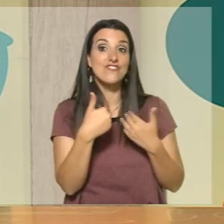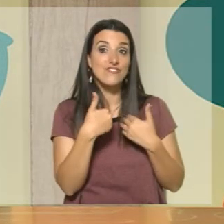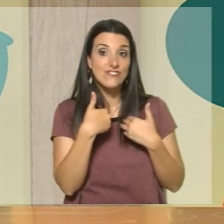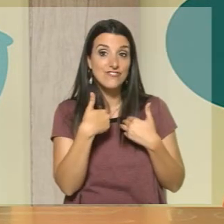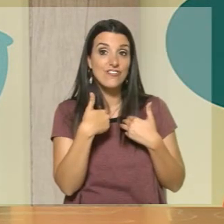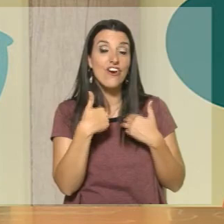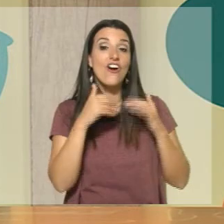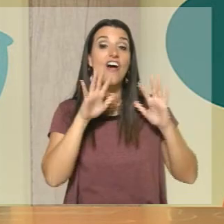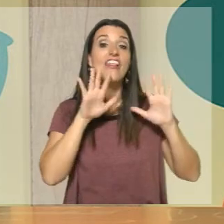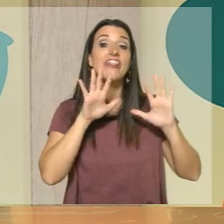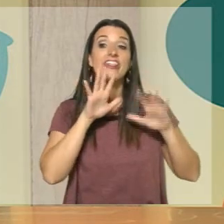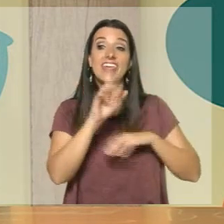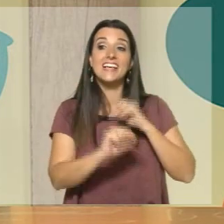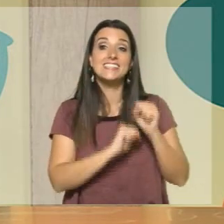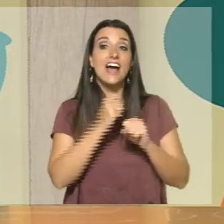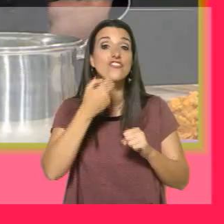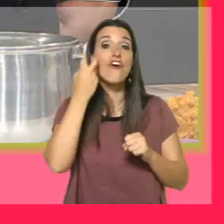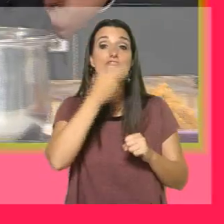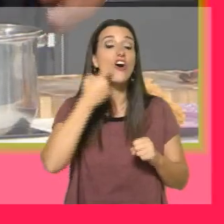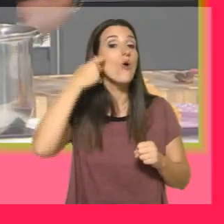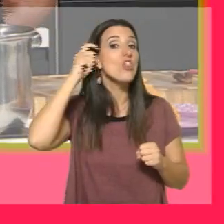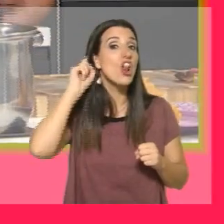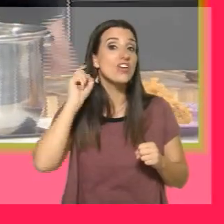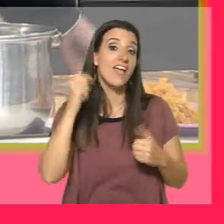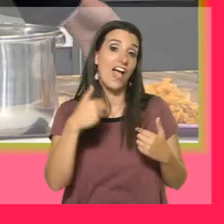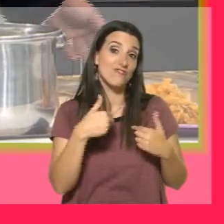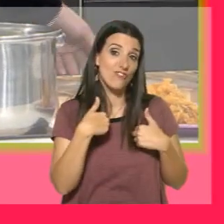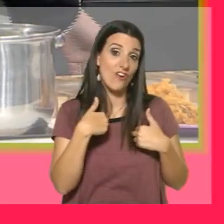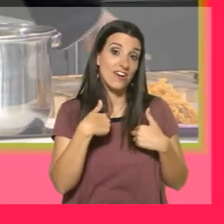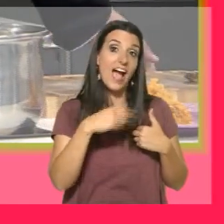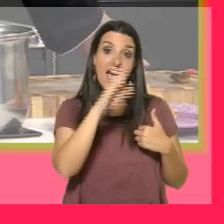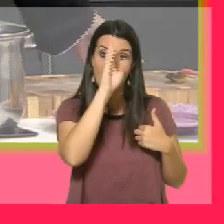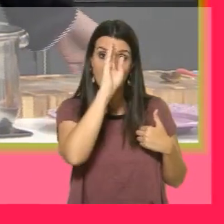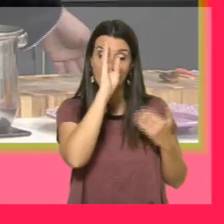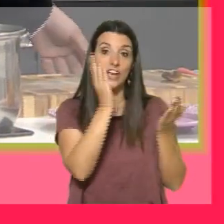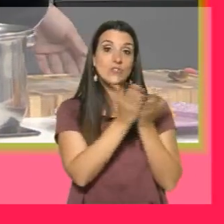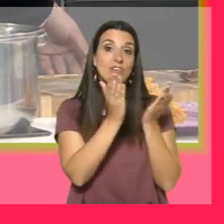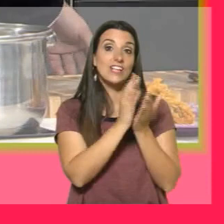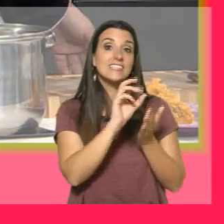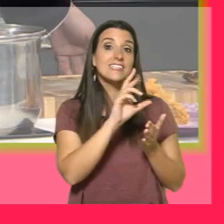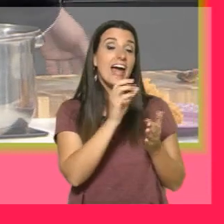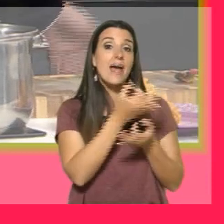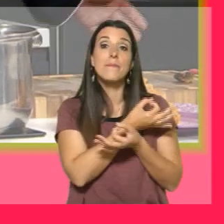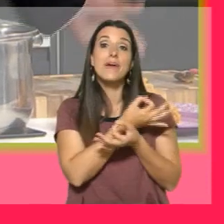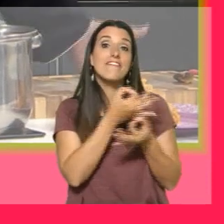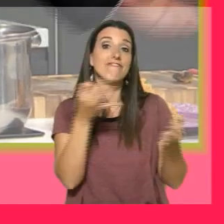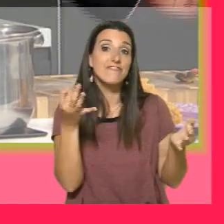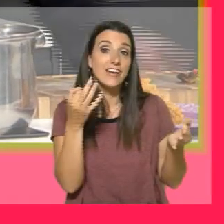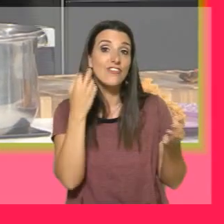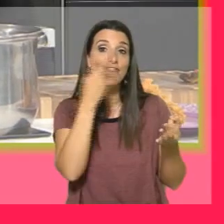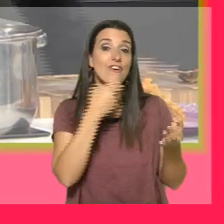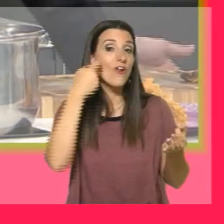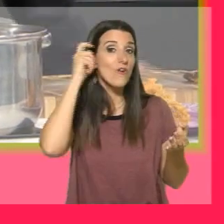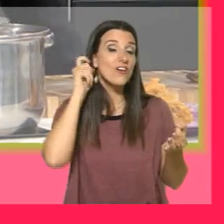años de fonobiología. Perdón, 10 años de fonobiología tengo, bueno, en mi haber. Estudiando con Sara Dufo, una fonobióloga maravillosa, que entre otras